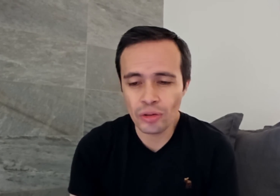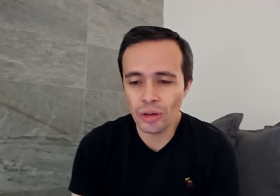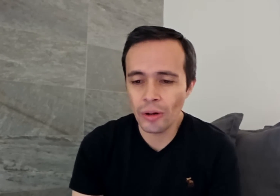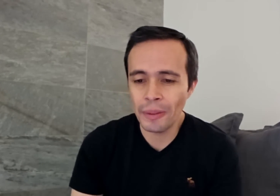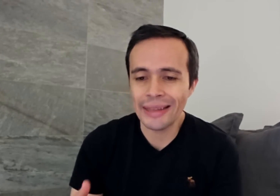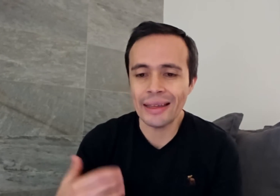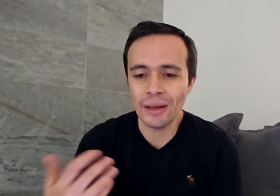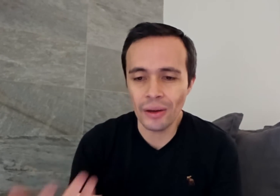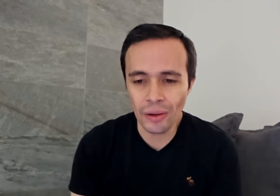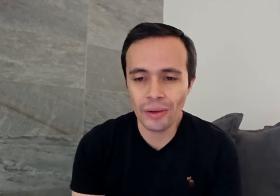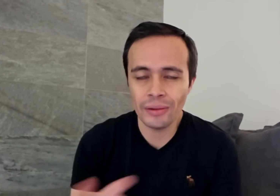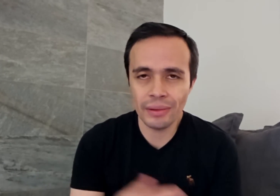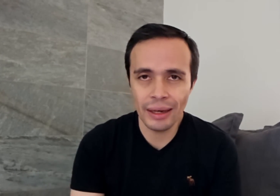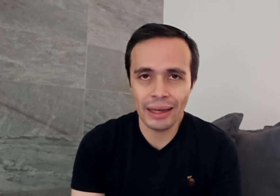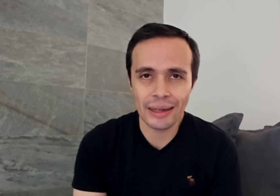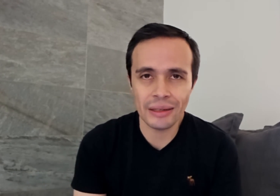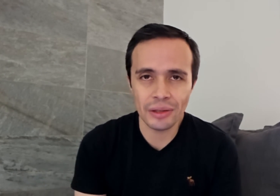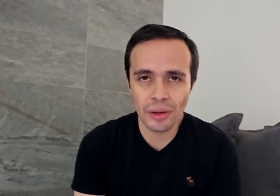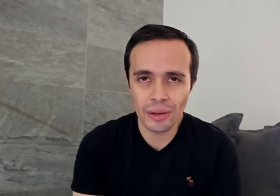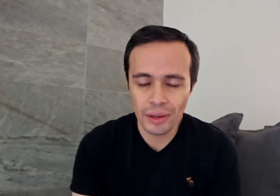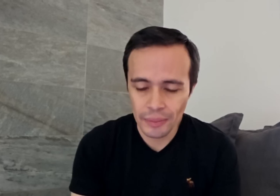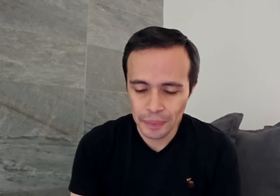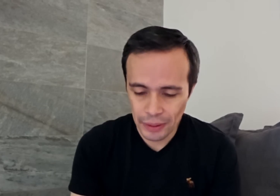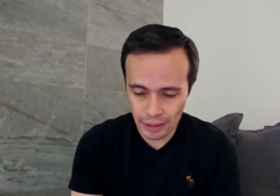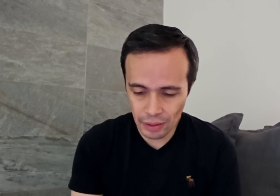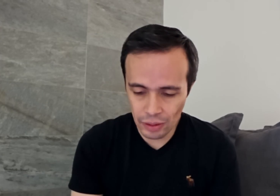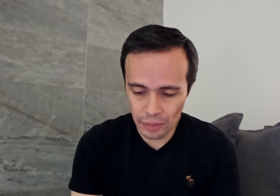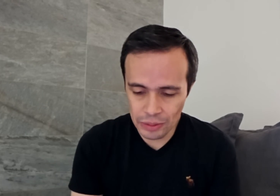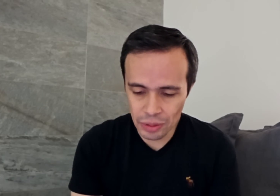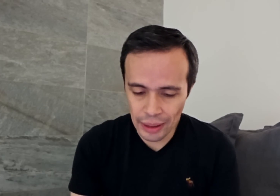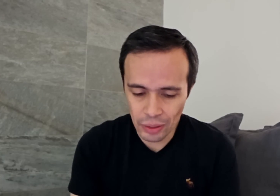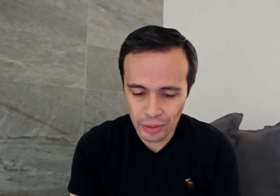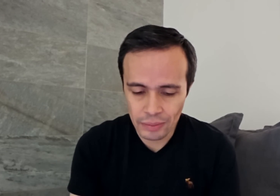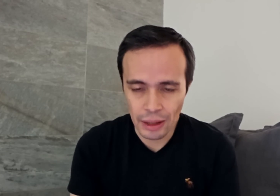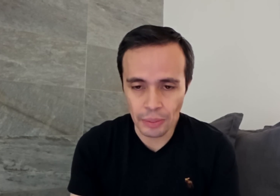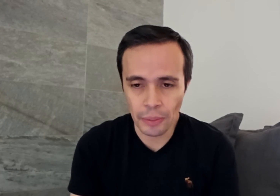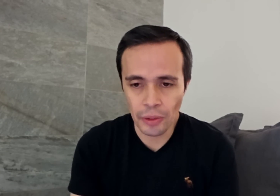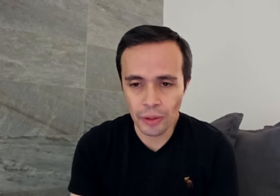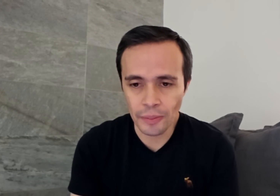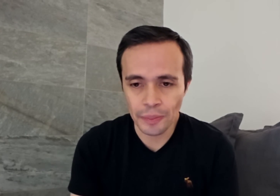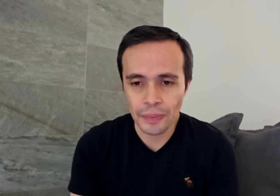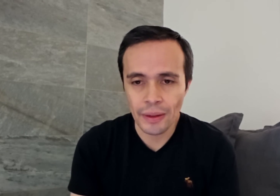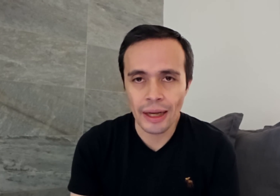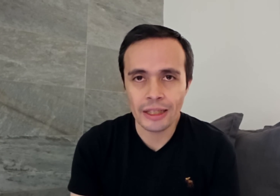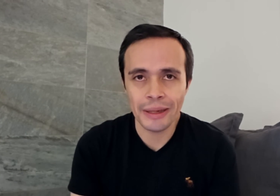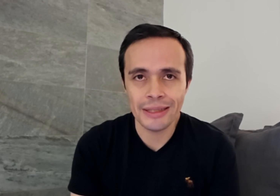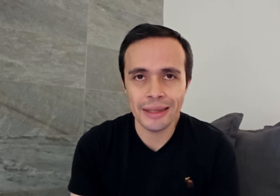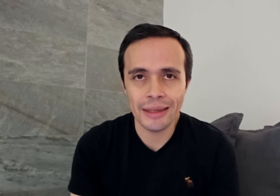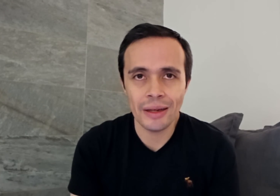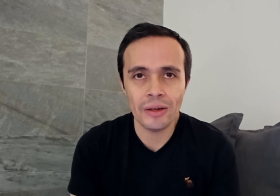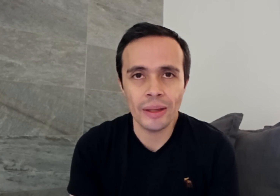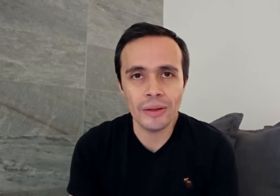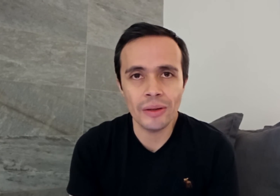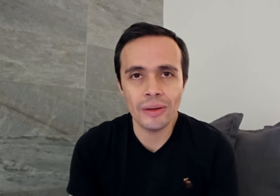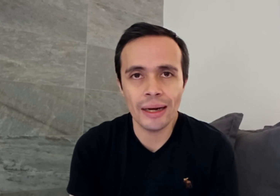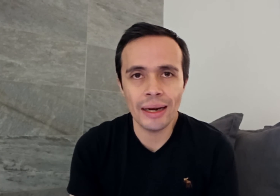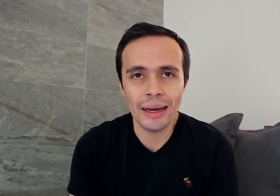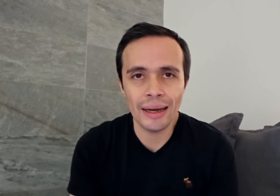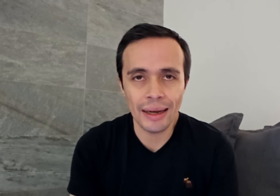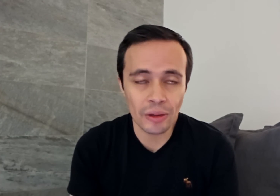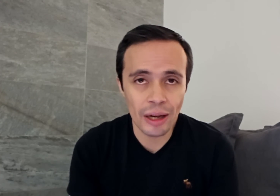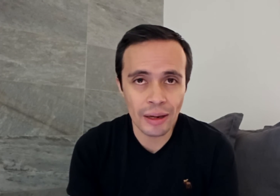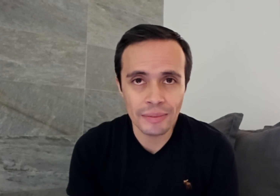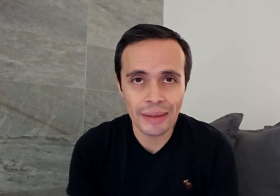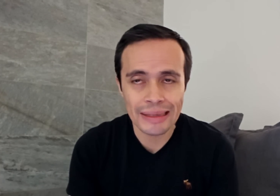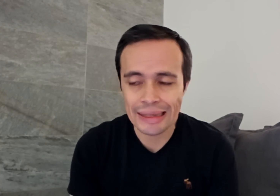agua. Incluso lo platicó en la transición con López Obrador. El propio expresidente le comentó a